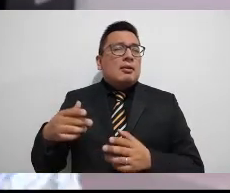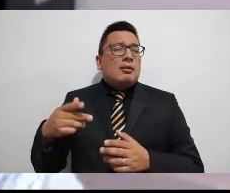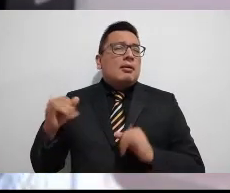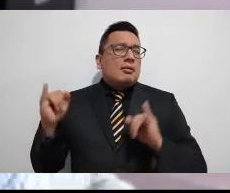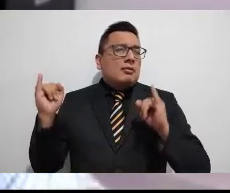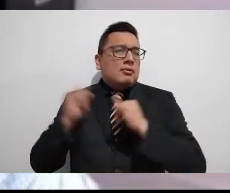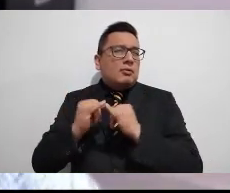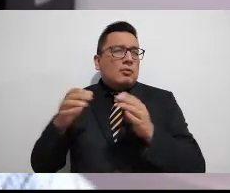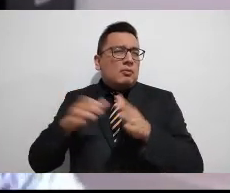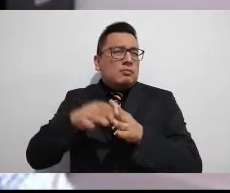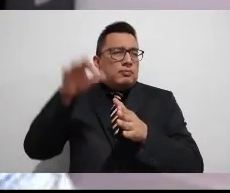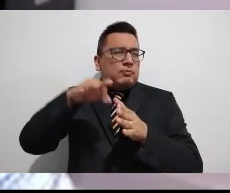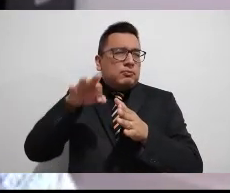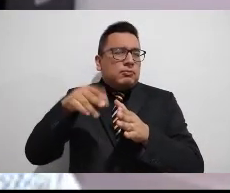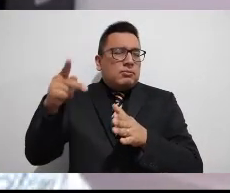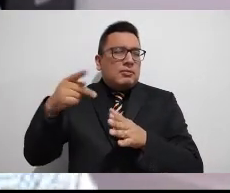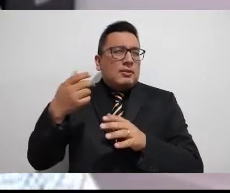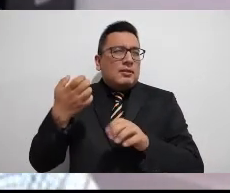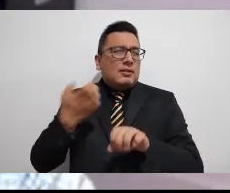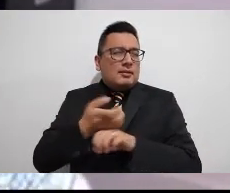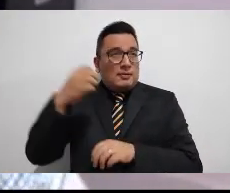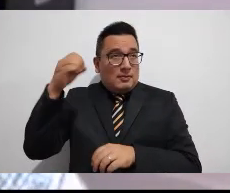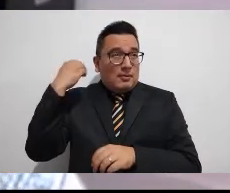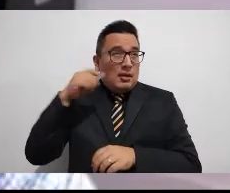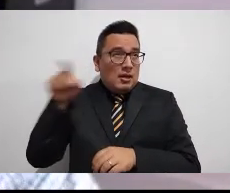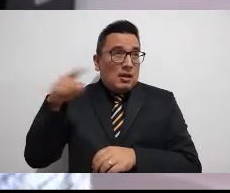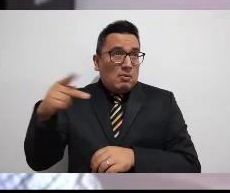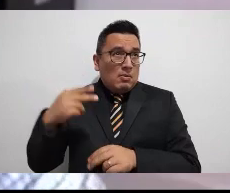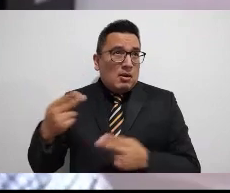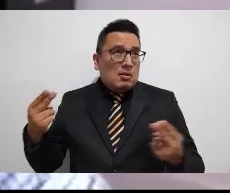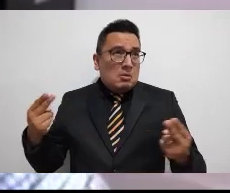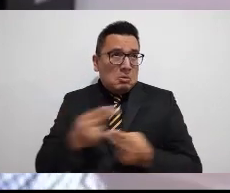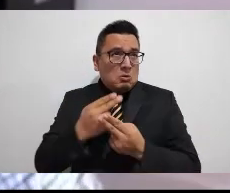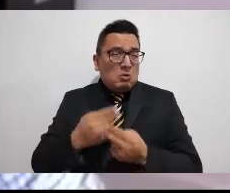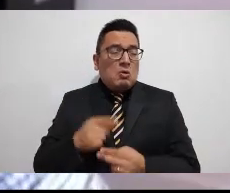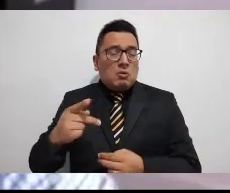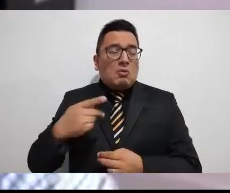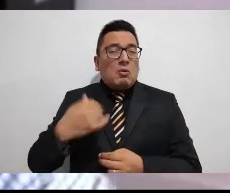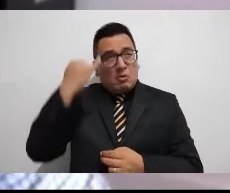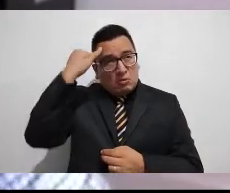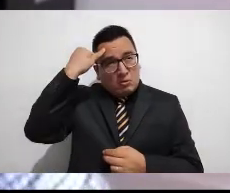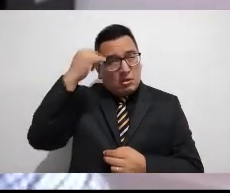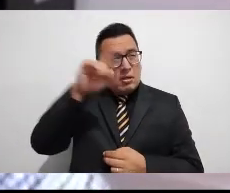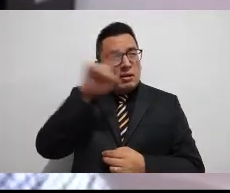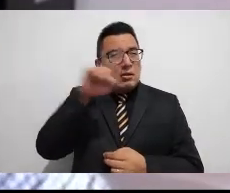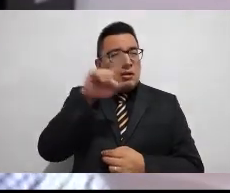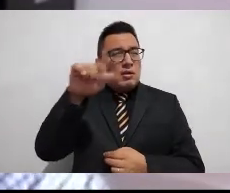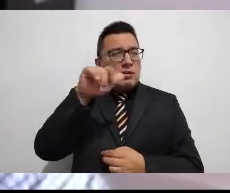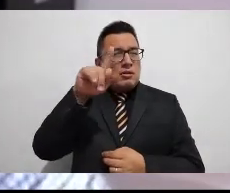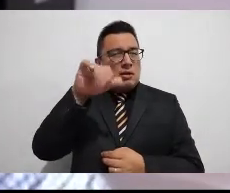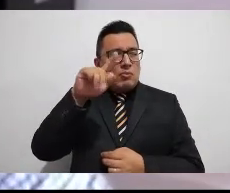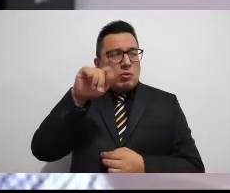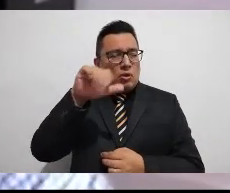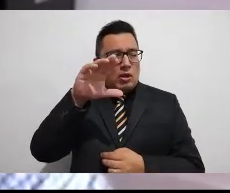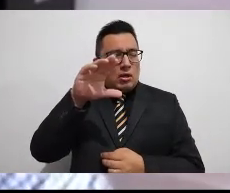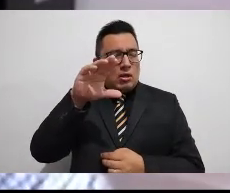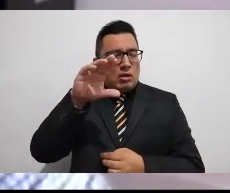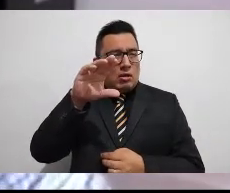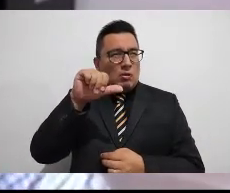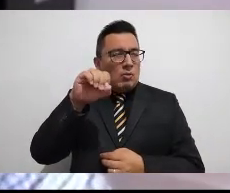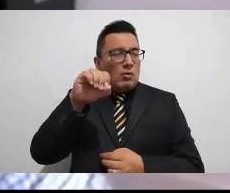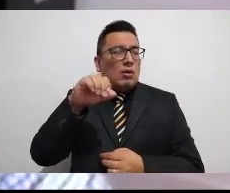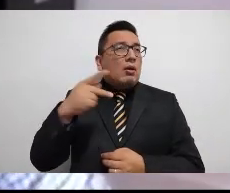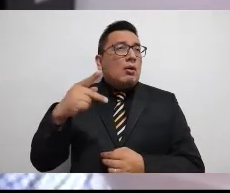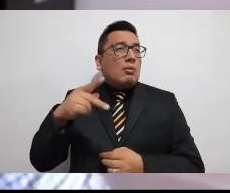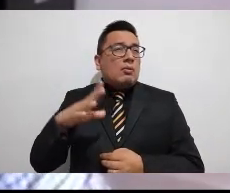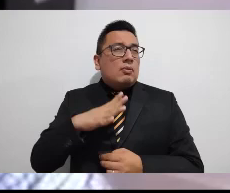estado de Oaxaca. Zaira es zapoteca Xixá de la Sierra Norte de Oaxaca, habla, lee y escribe zapoteco,